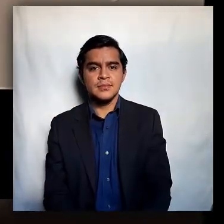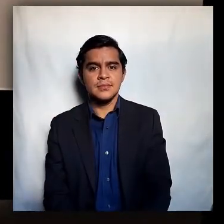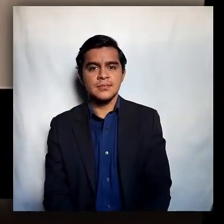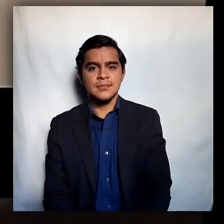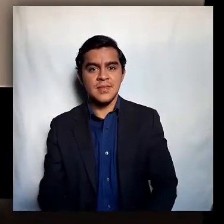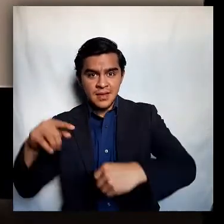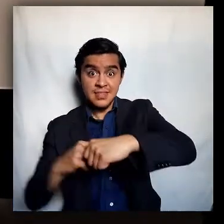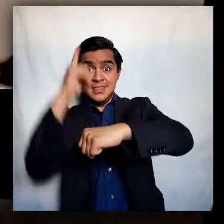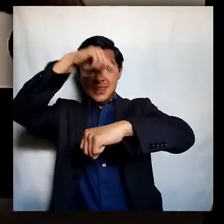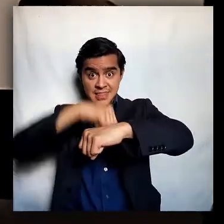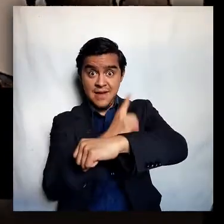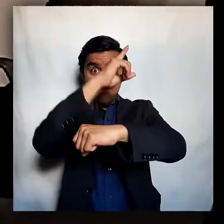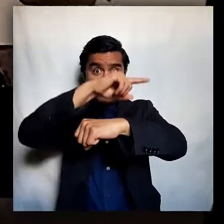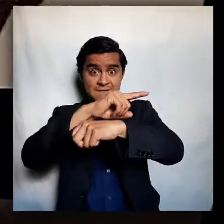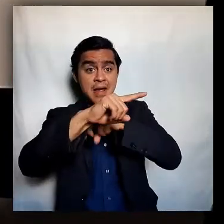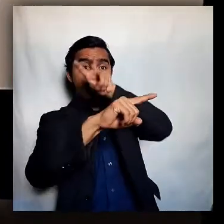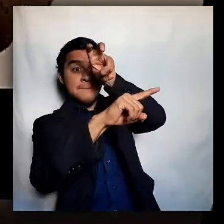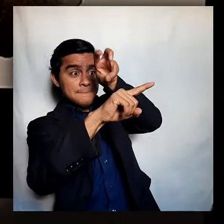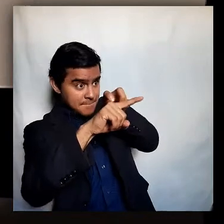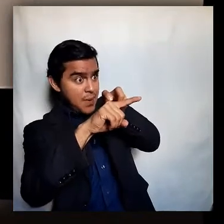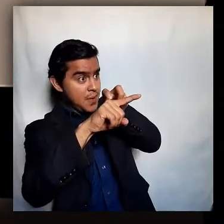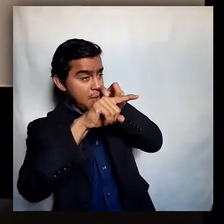nadar a lomos de un delfín,